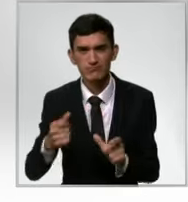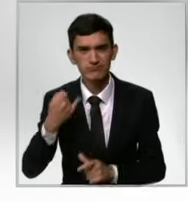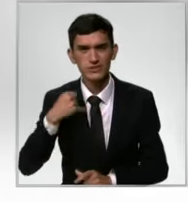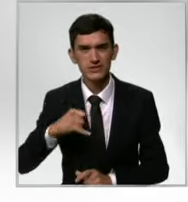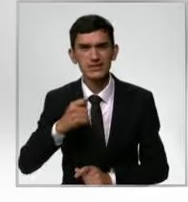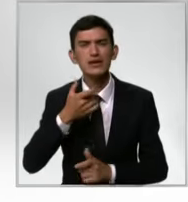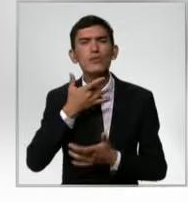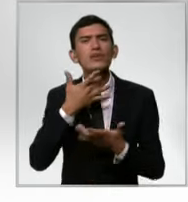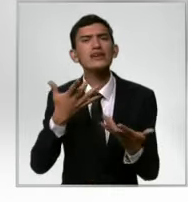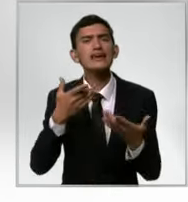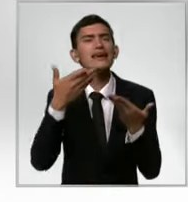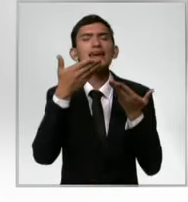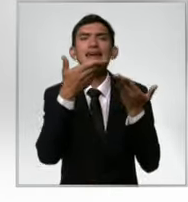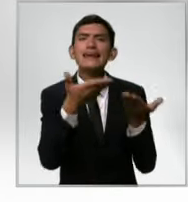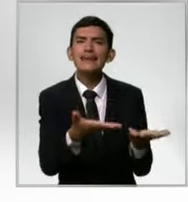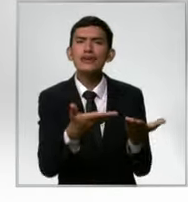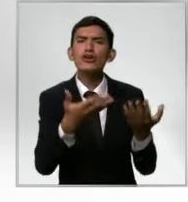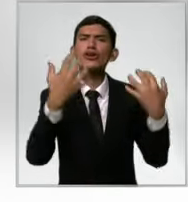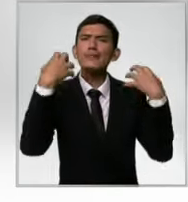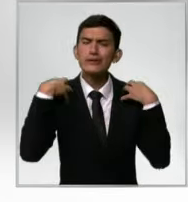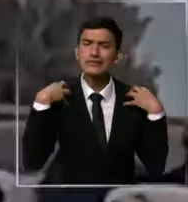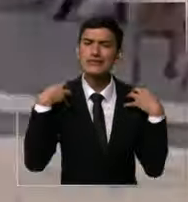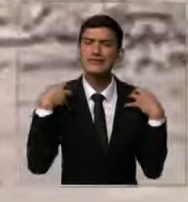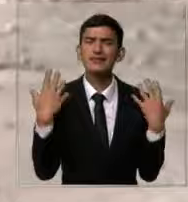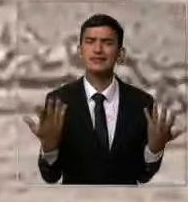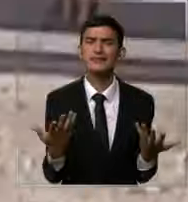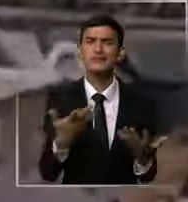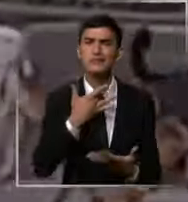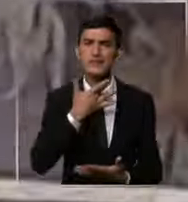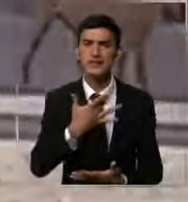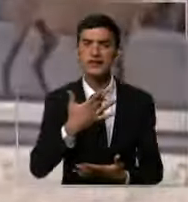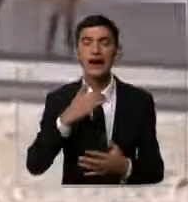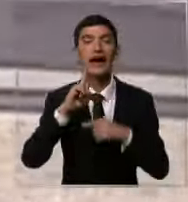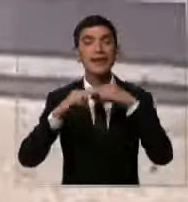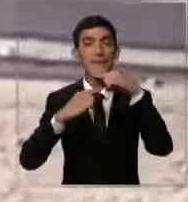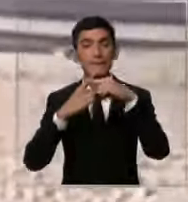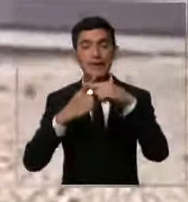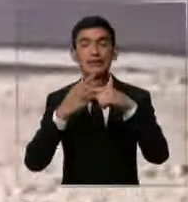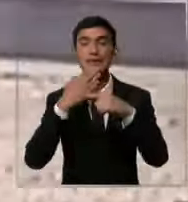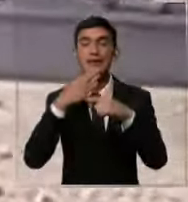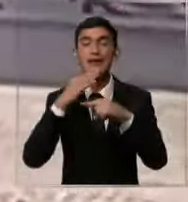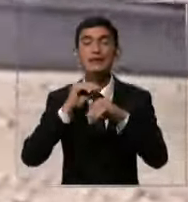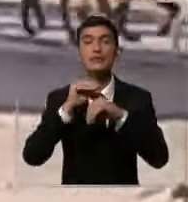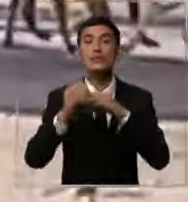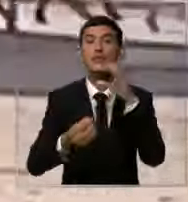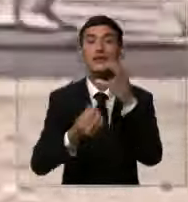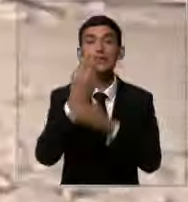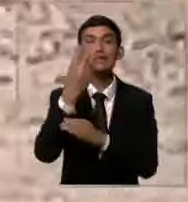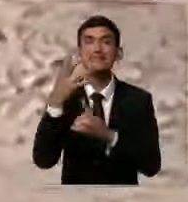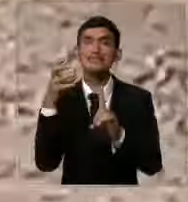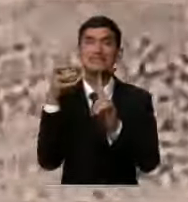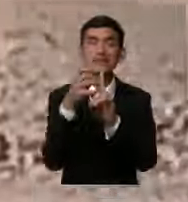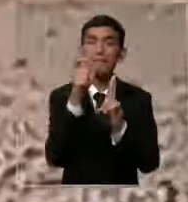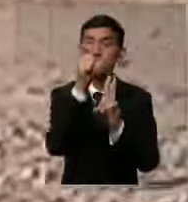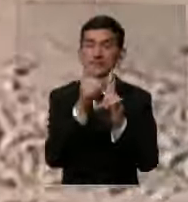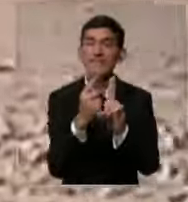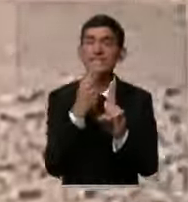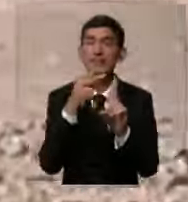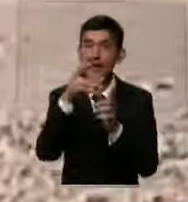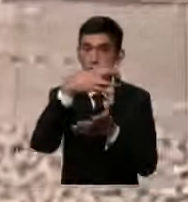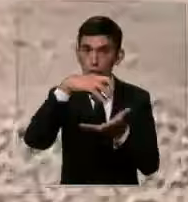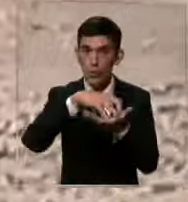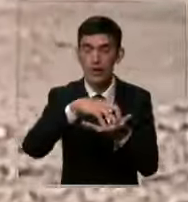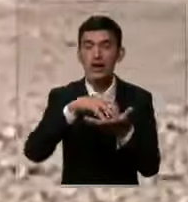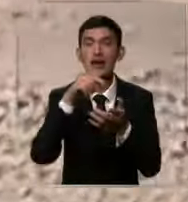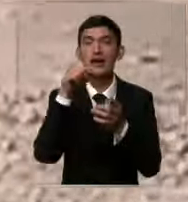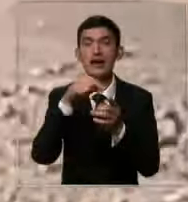qué tendrían ellos que hacerse cargo? Además, se reportó un nuevo ataque de perros a un habitante de la comuna, que si bien